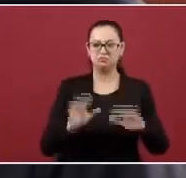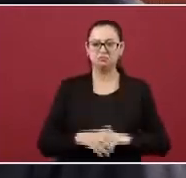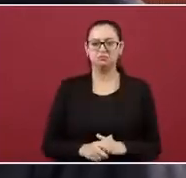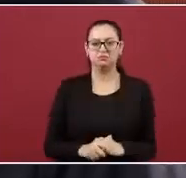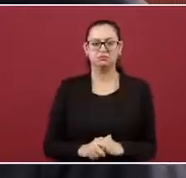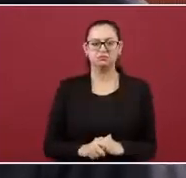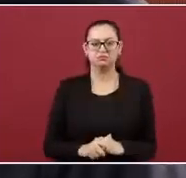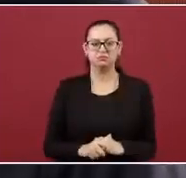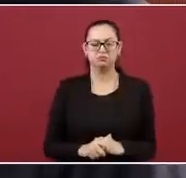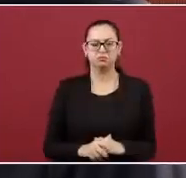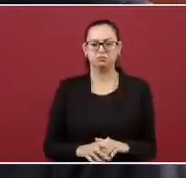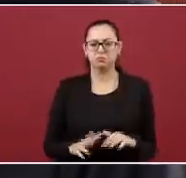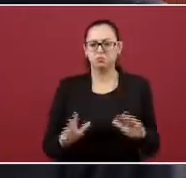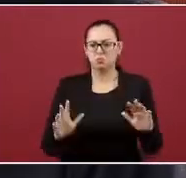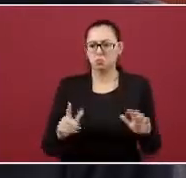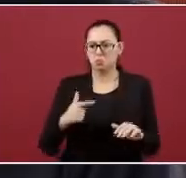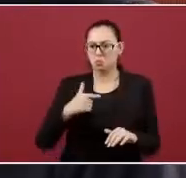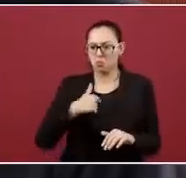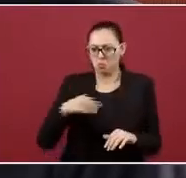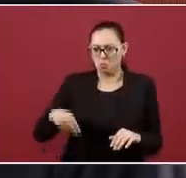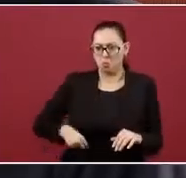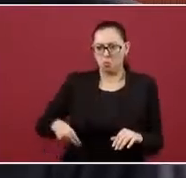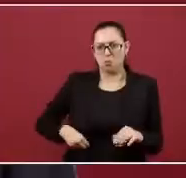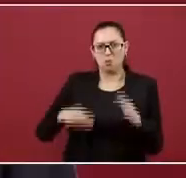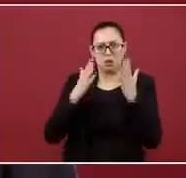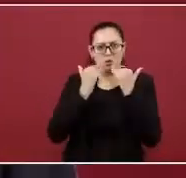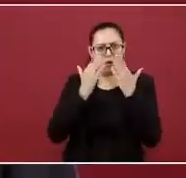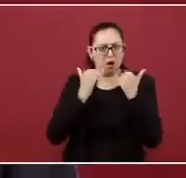El que nada debe, nada teme.